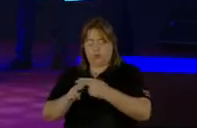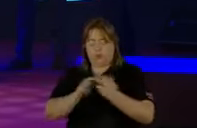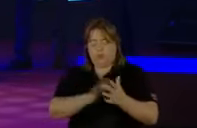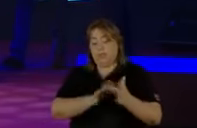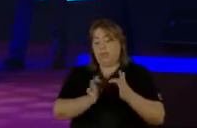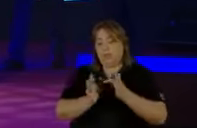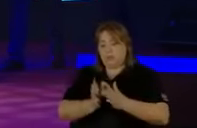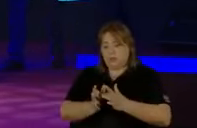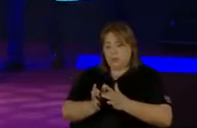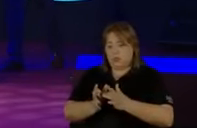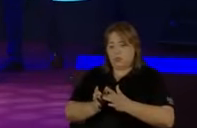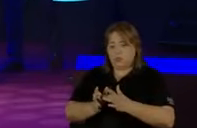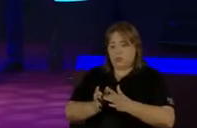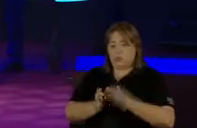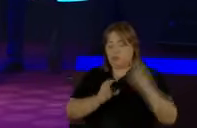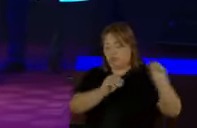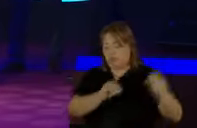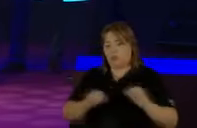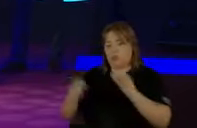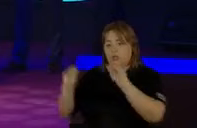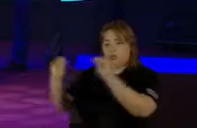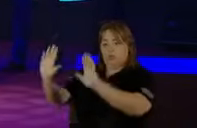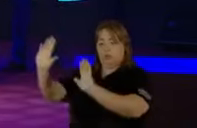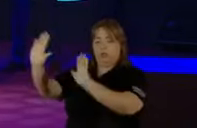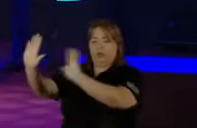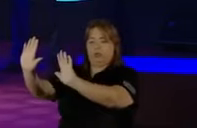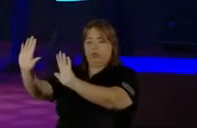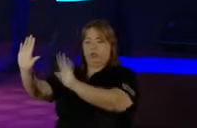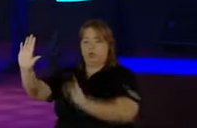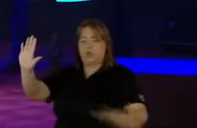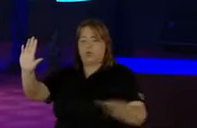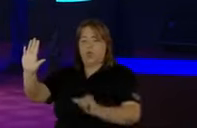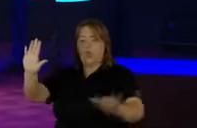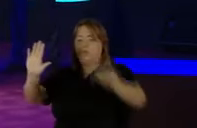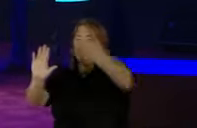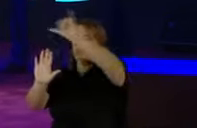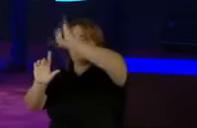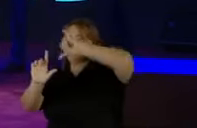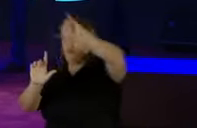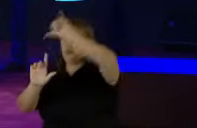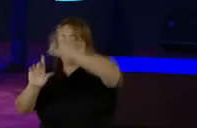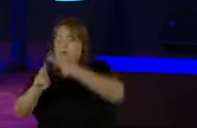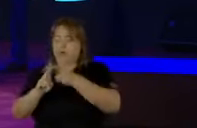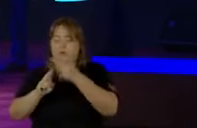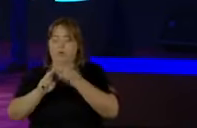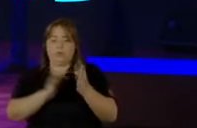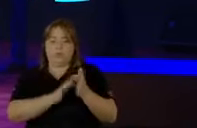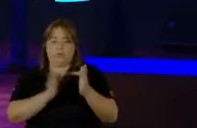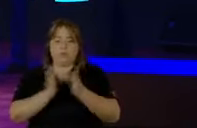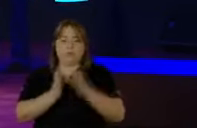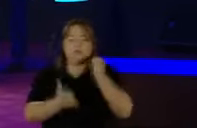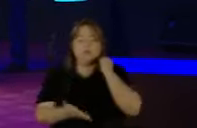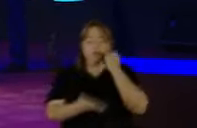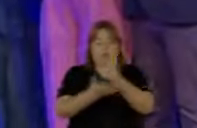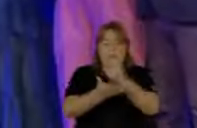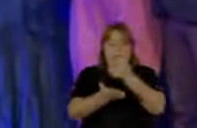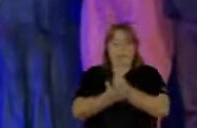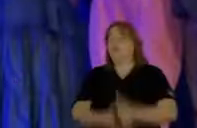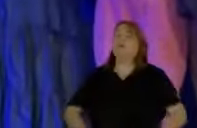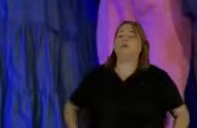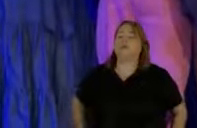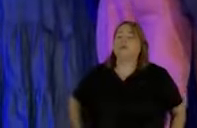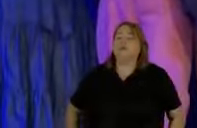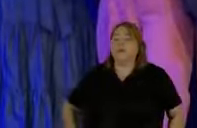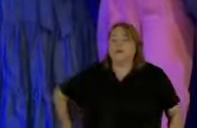Jesús, Él le pasa el batón y le pasa también la unción. En el nombre de Jesús, amén y amén. Denle un aplauso al